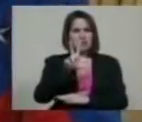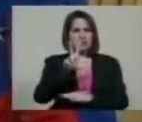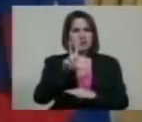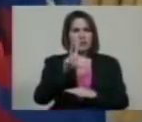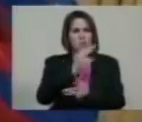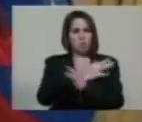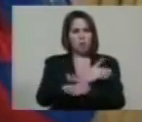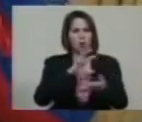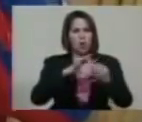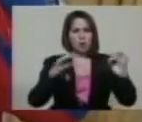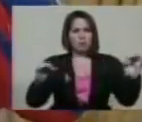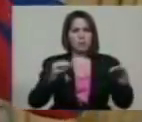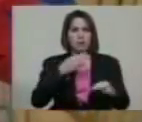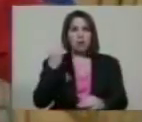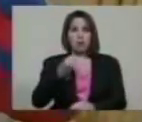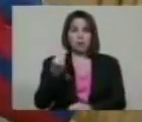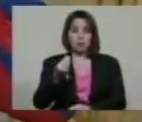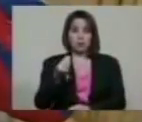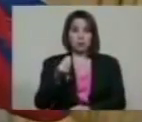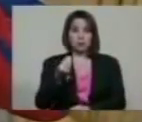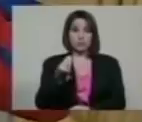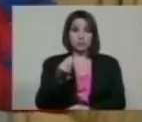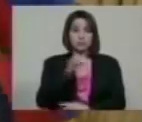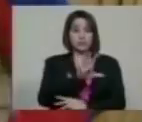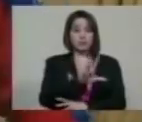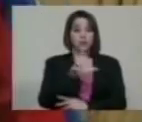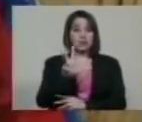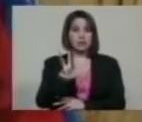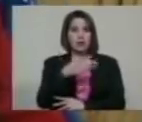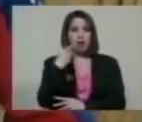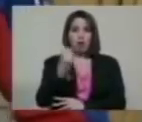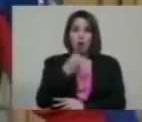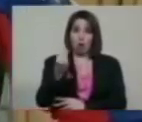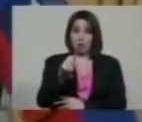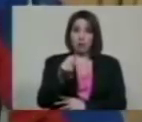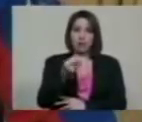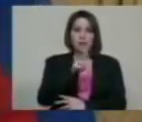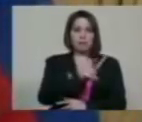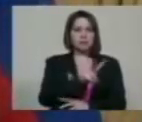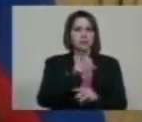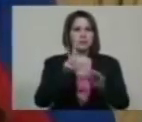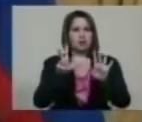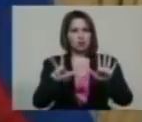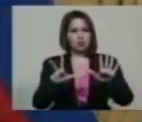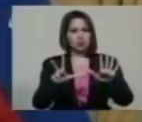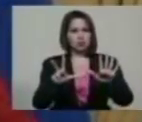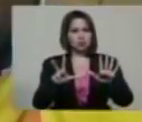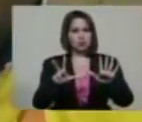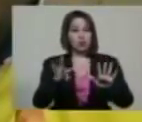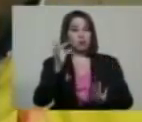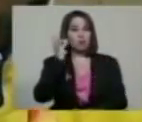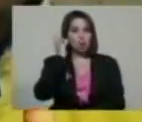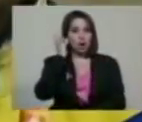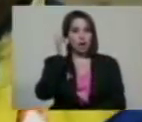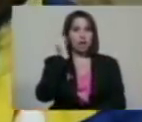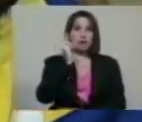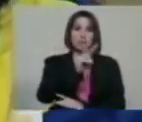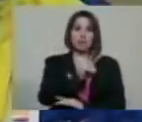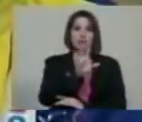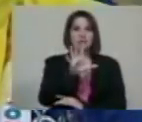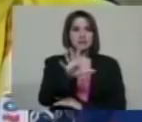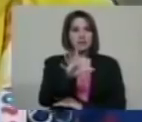Olímpicos de la Juventud. Aquí están 53 muchachos, 28 hembras, 25